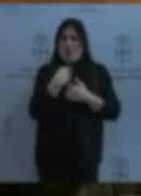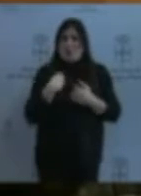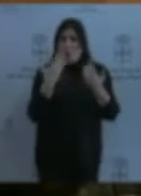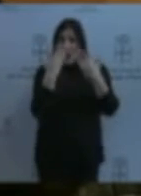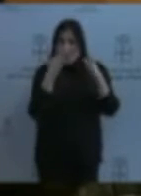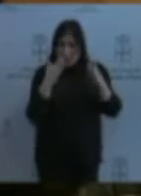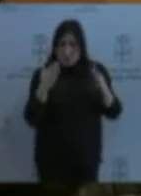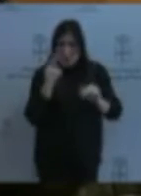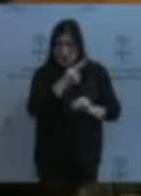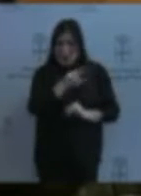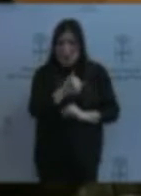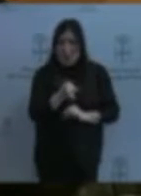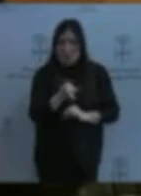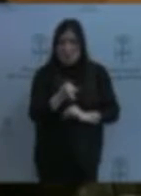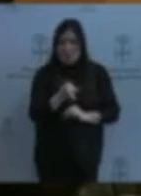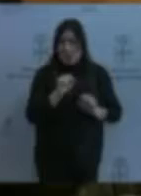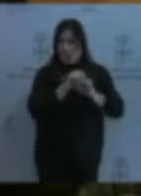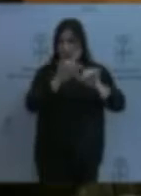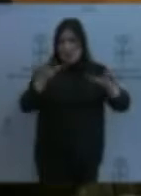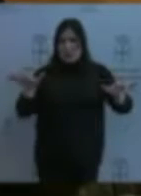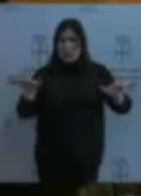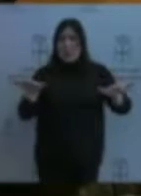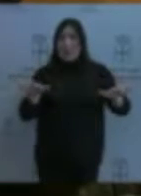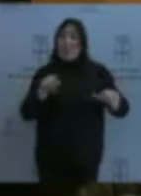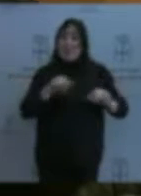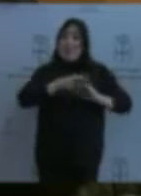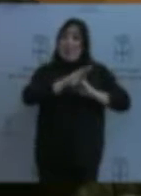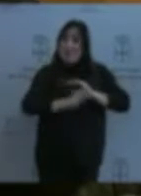sociales, pues la poza de Navia hace 10 años